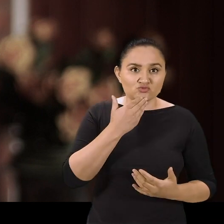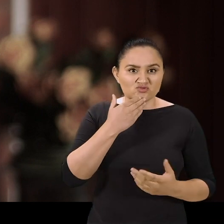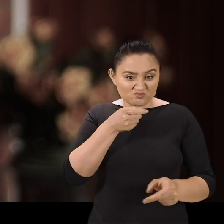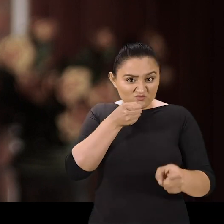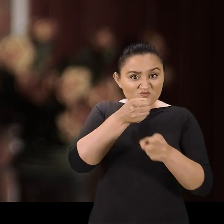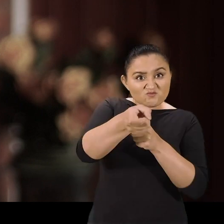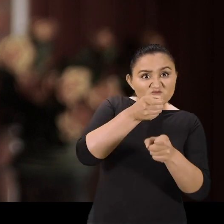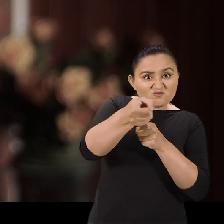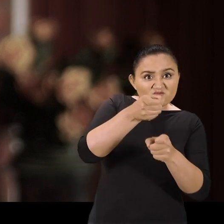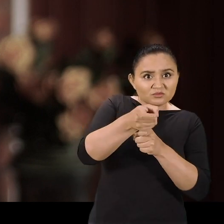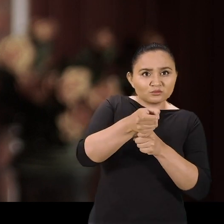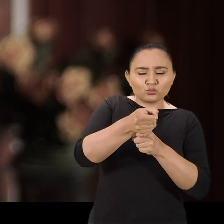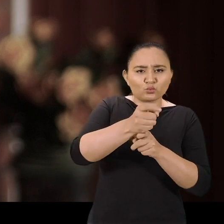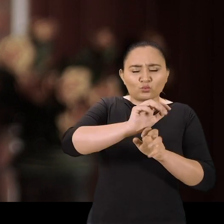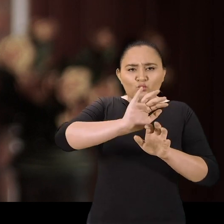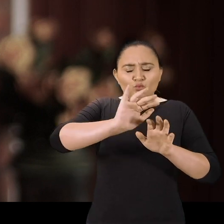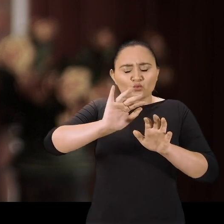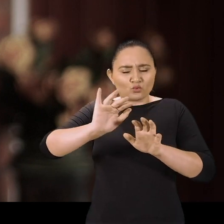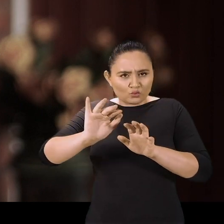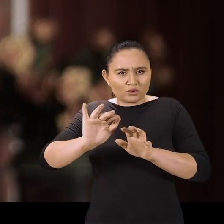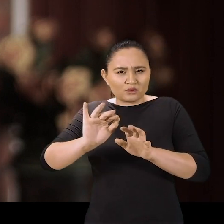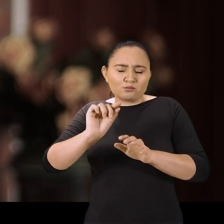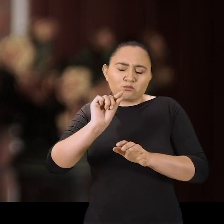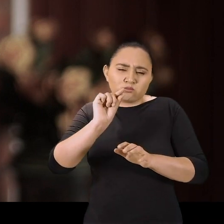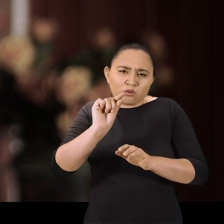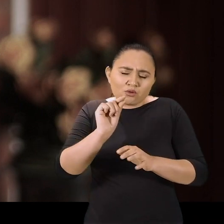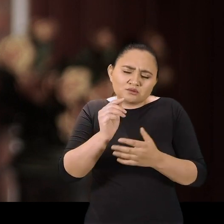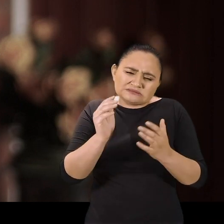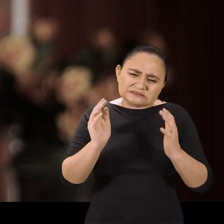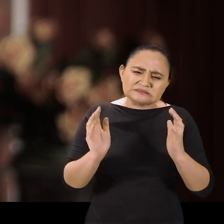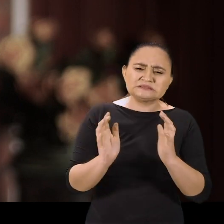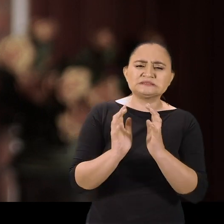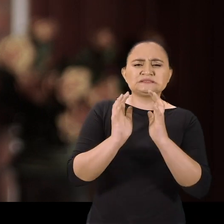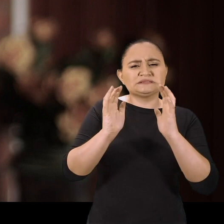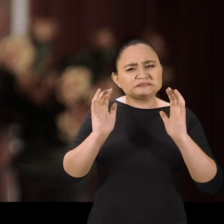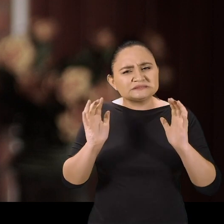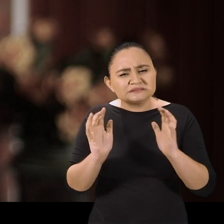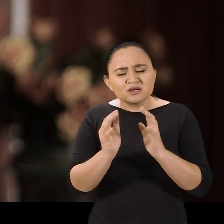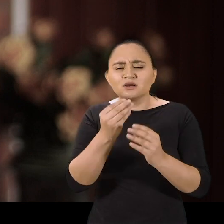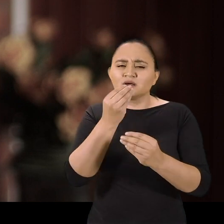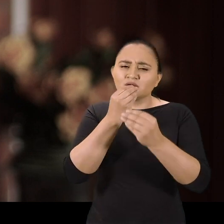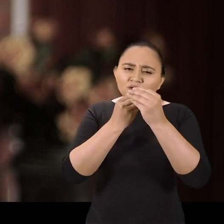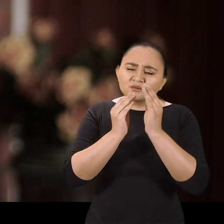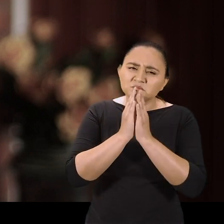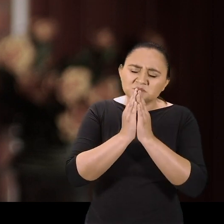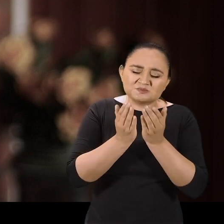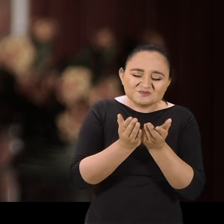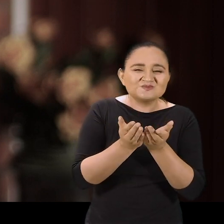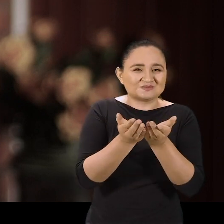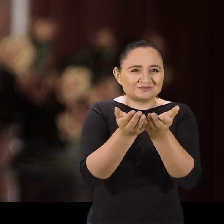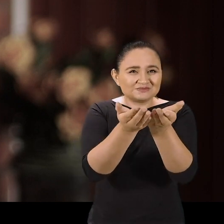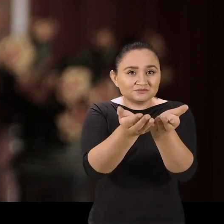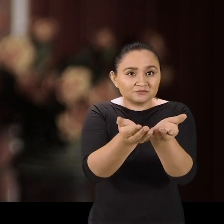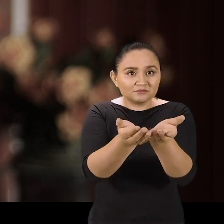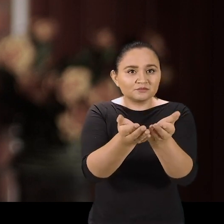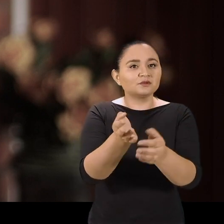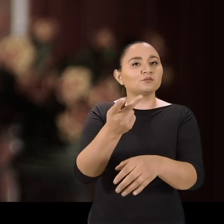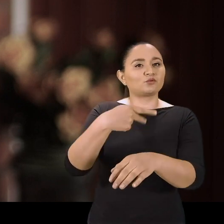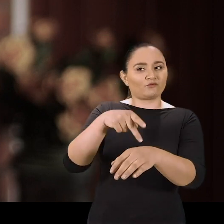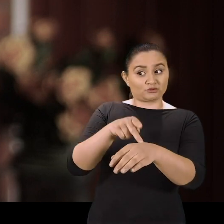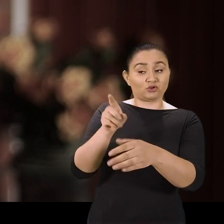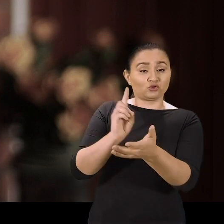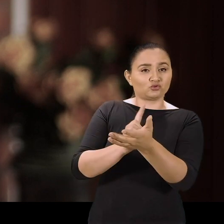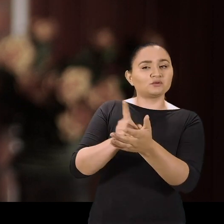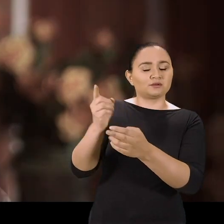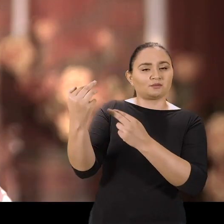de no presionar mucho la de presionar lo menos posible en la cuestión de la comida y dejárselo eso en los manos